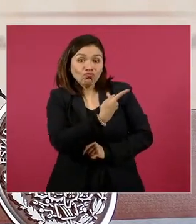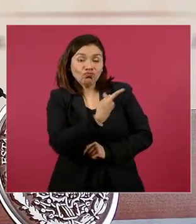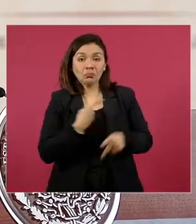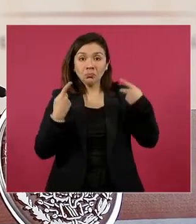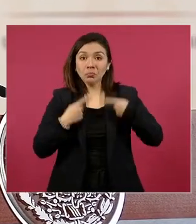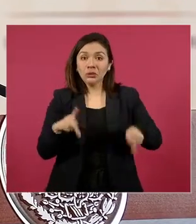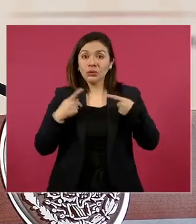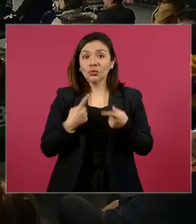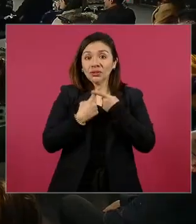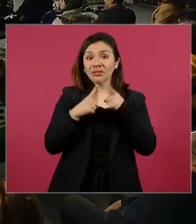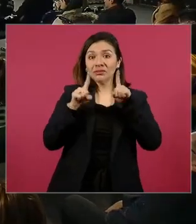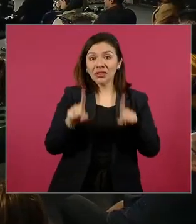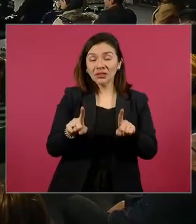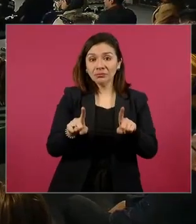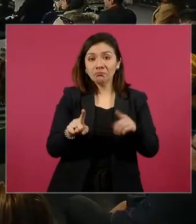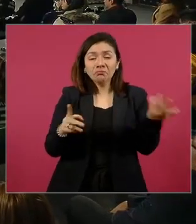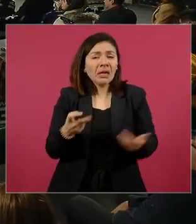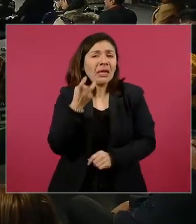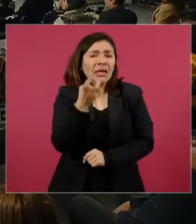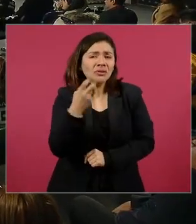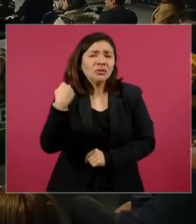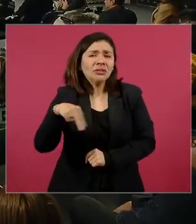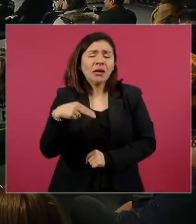distintos, pero eso es la democracia.